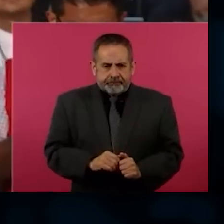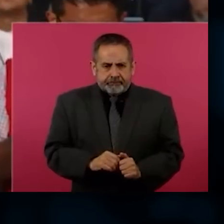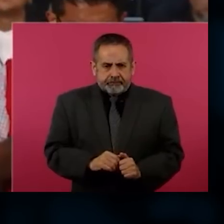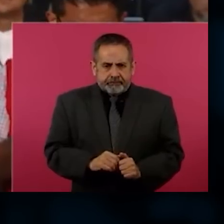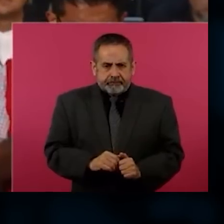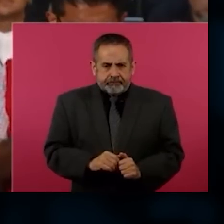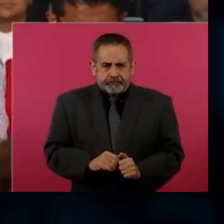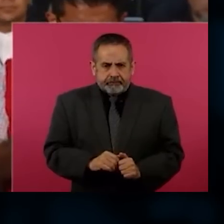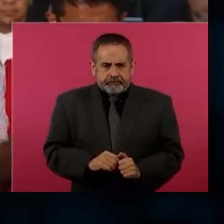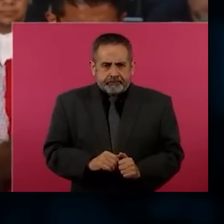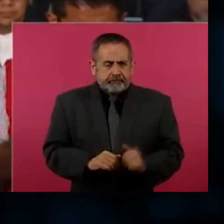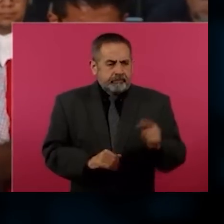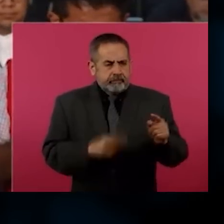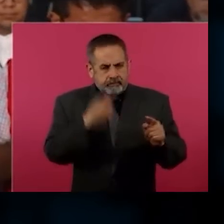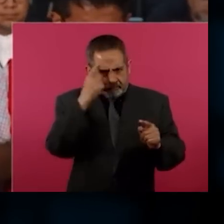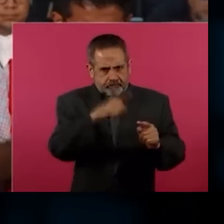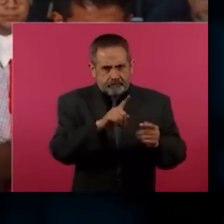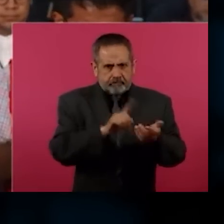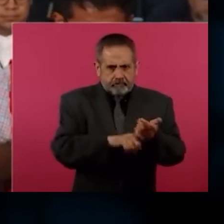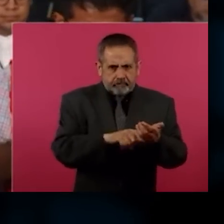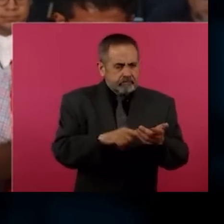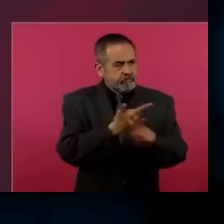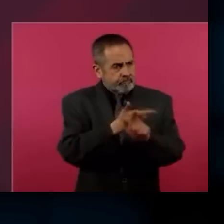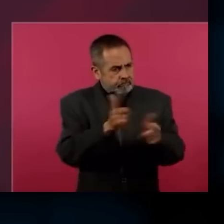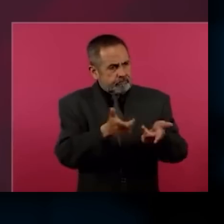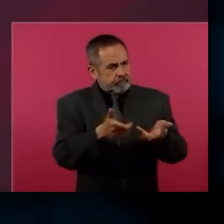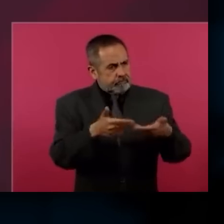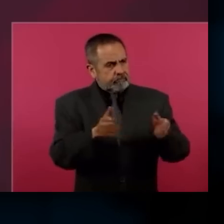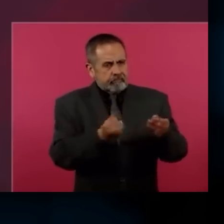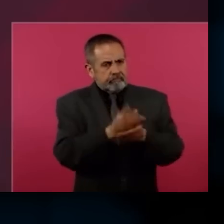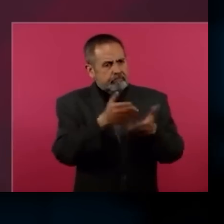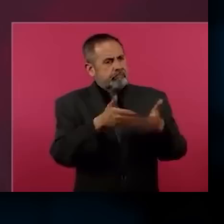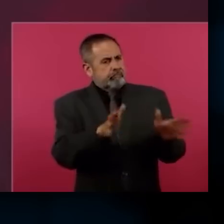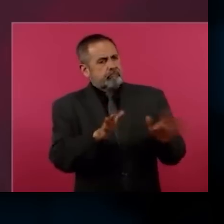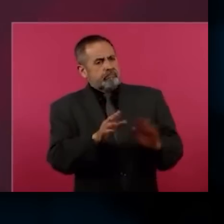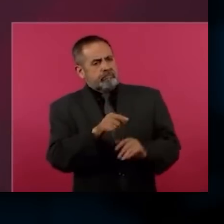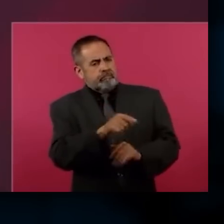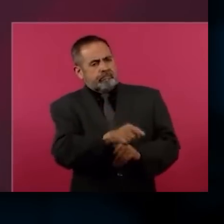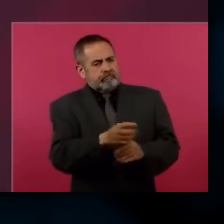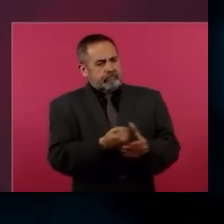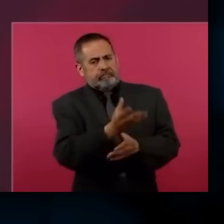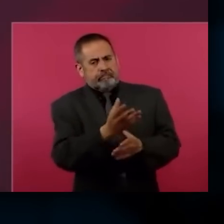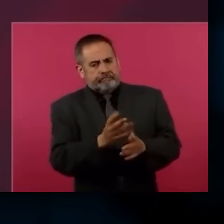para liberarlo y